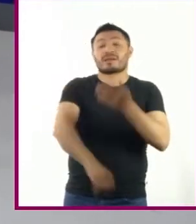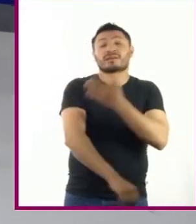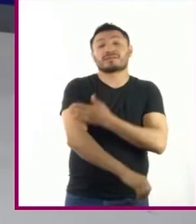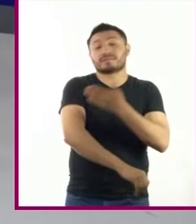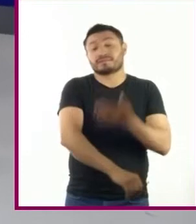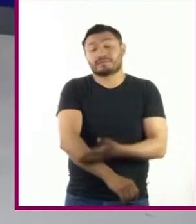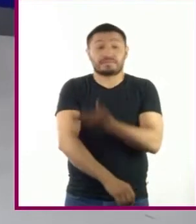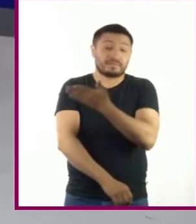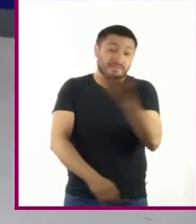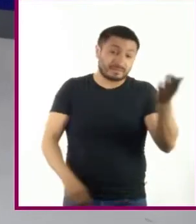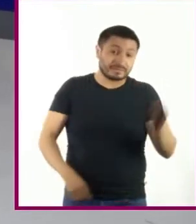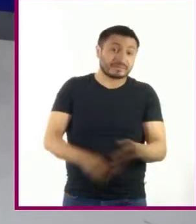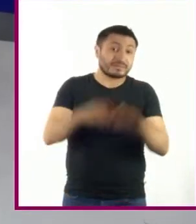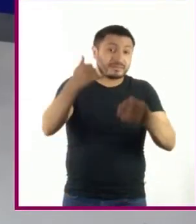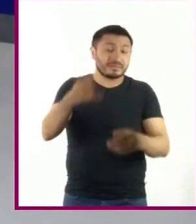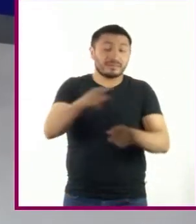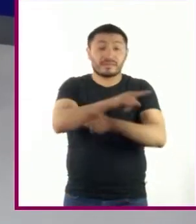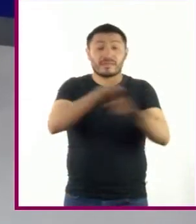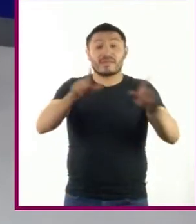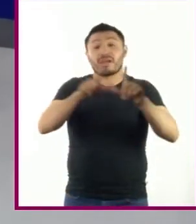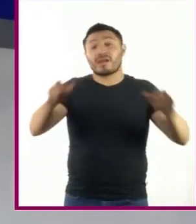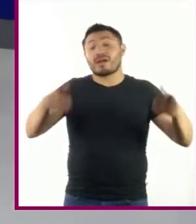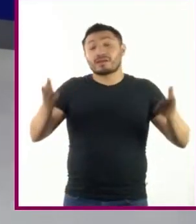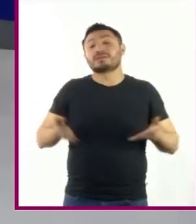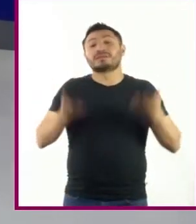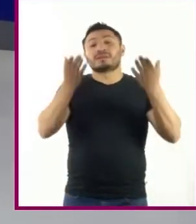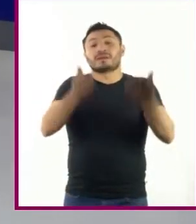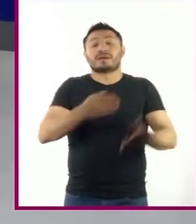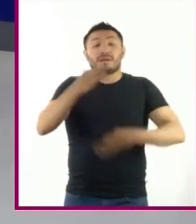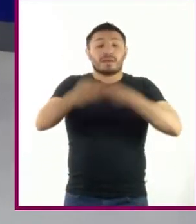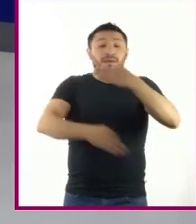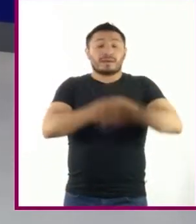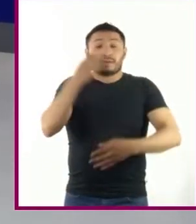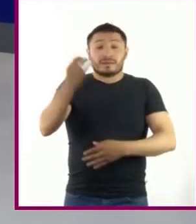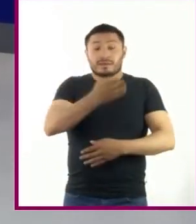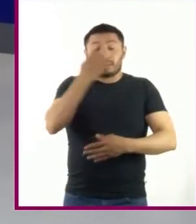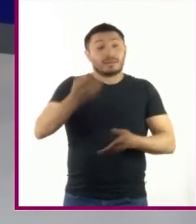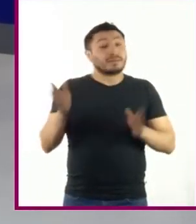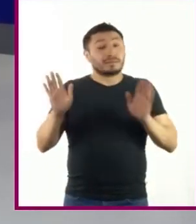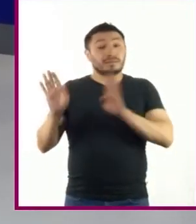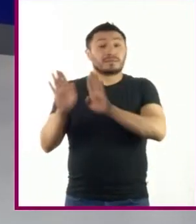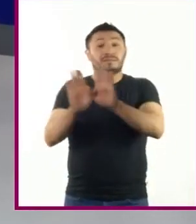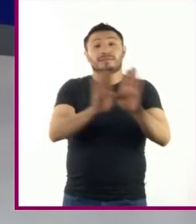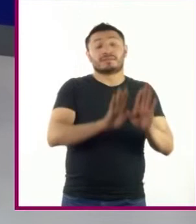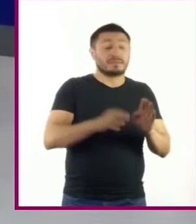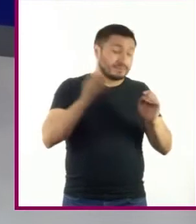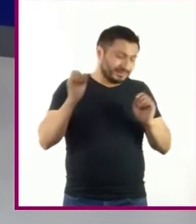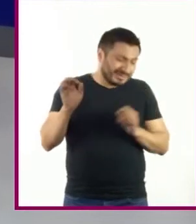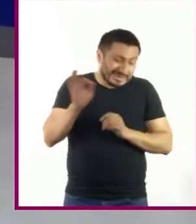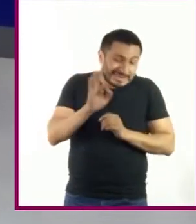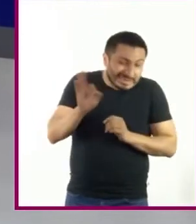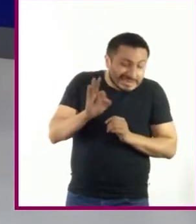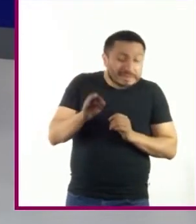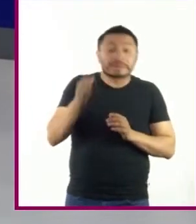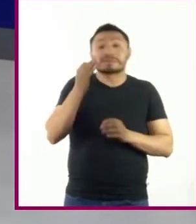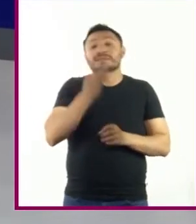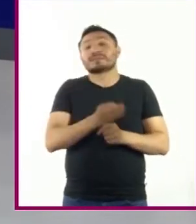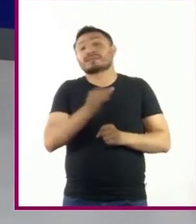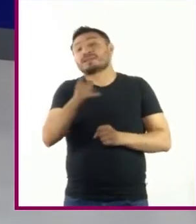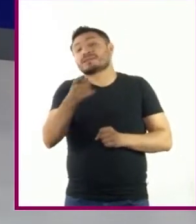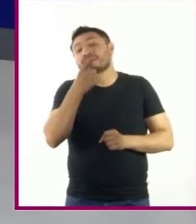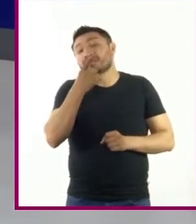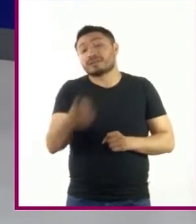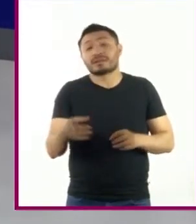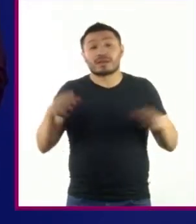nuestros compañeros y dejarlos listos para presentarlos a toda la comunidad escolar. Casi, porque ahora que mencionaste a